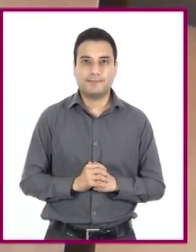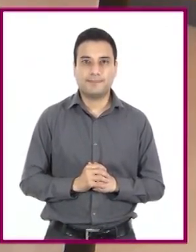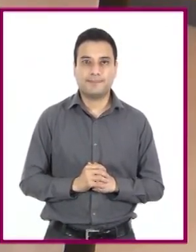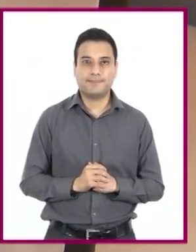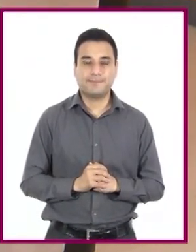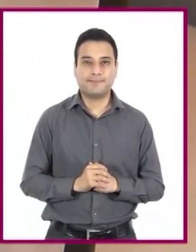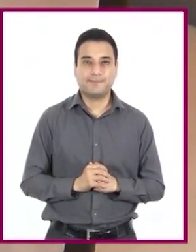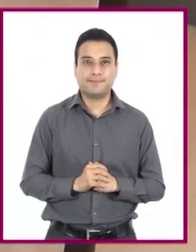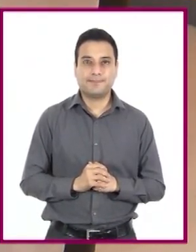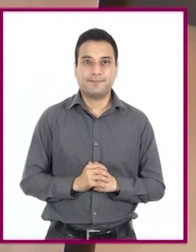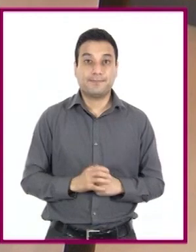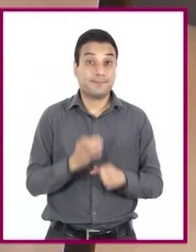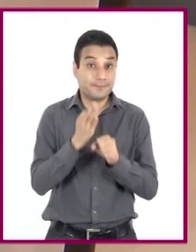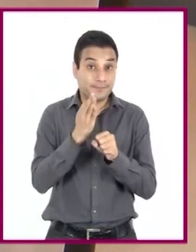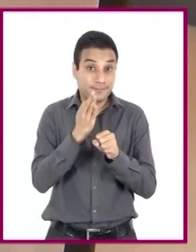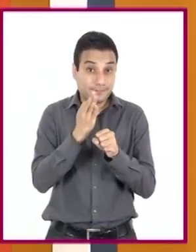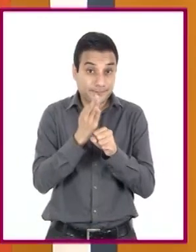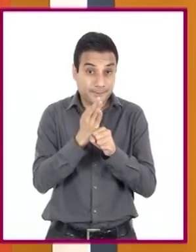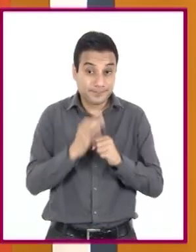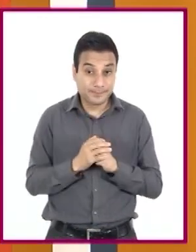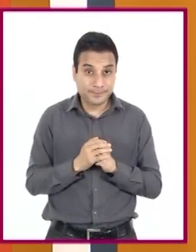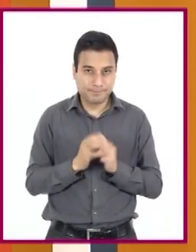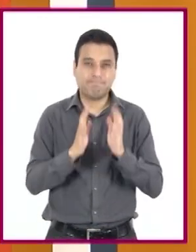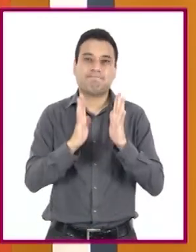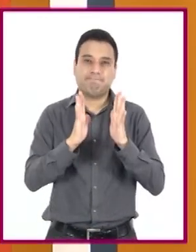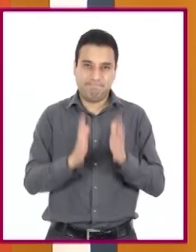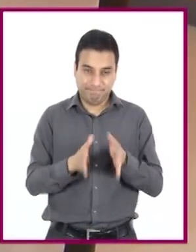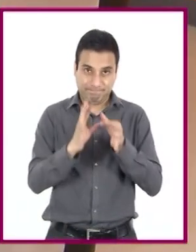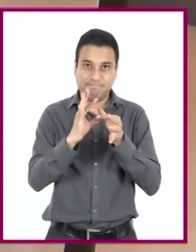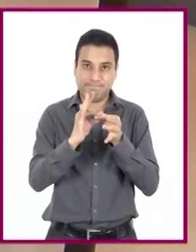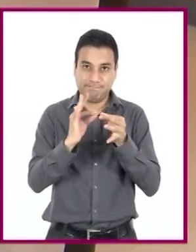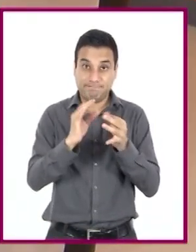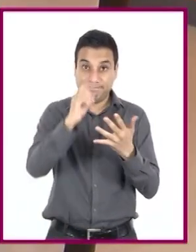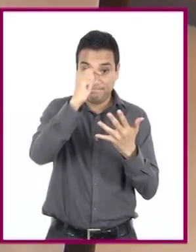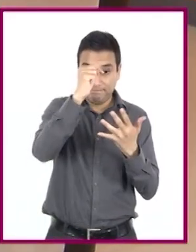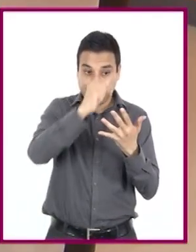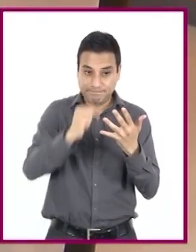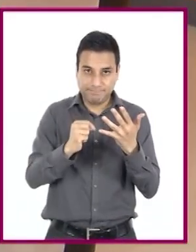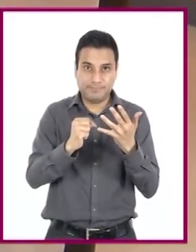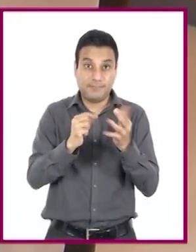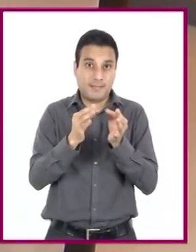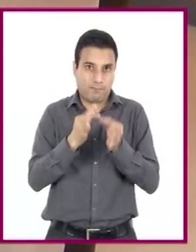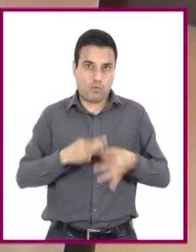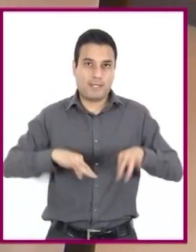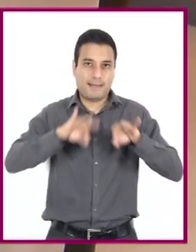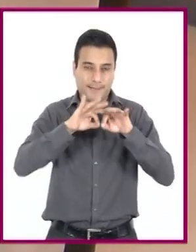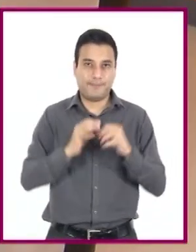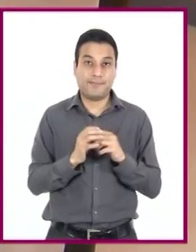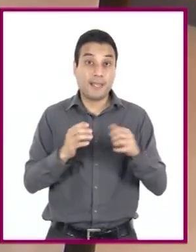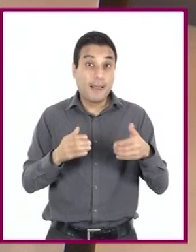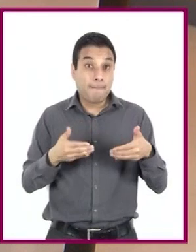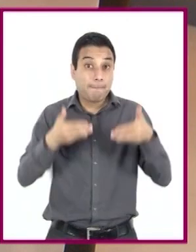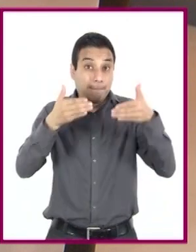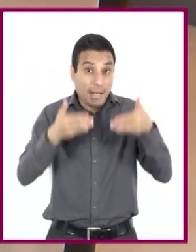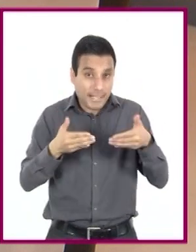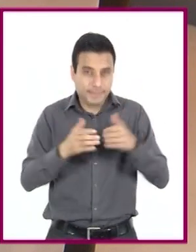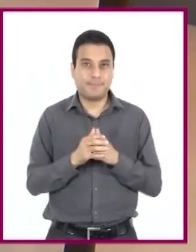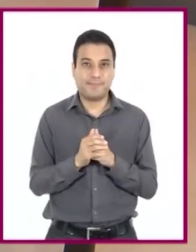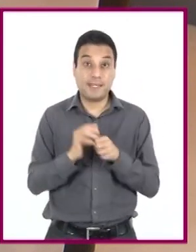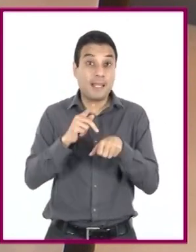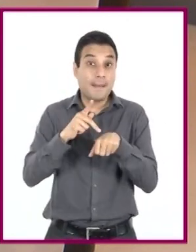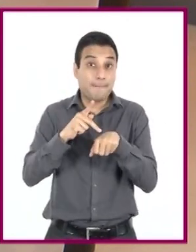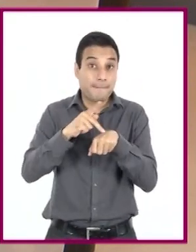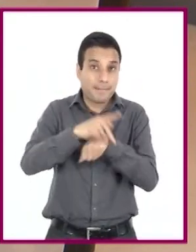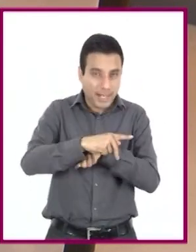Hasta el momento, hemos repasado los organelos básicos de toda célula: la pared celular, la membrana